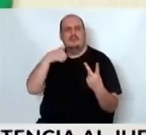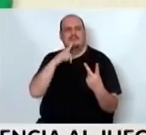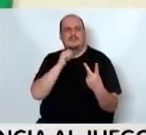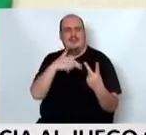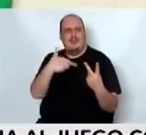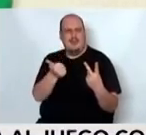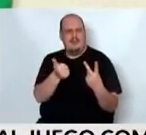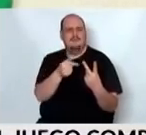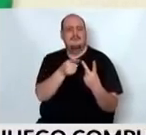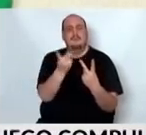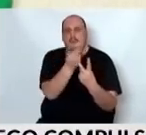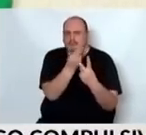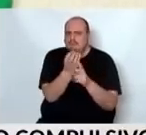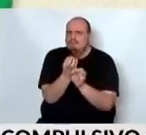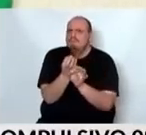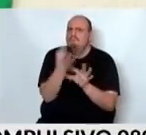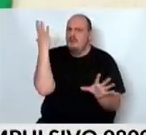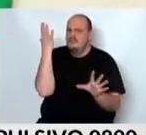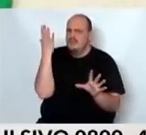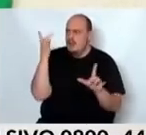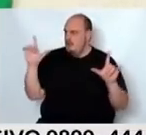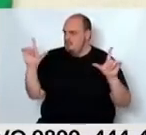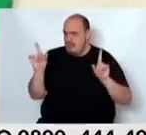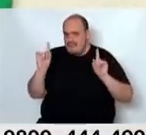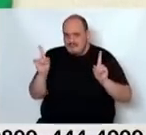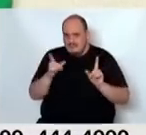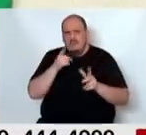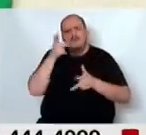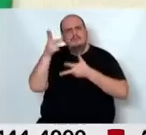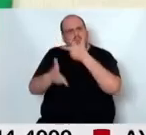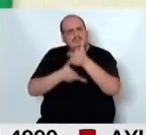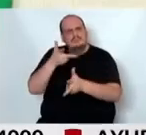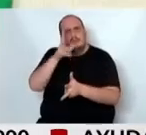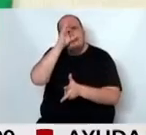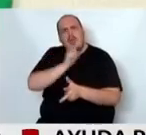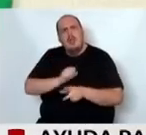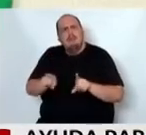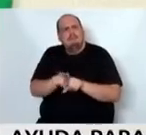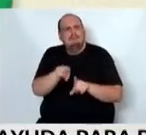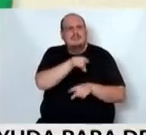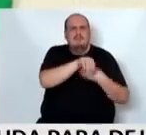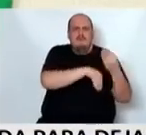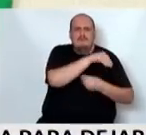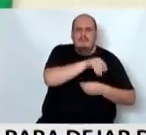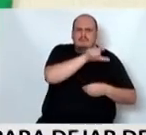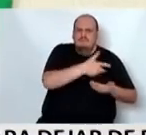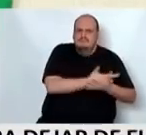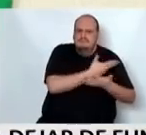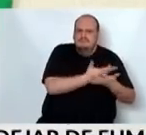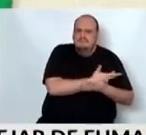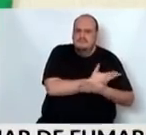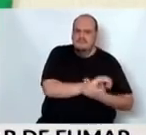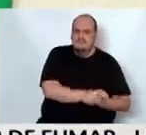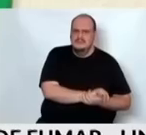Especialistas que en el mismo programa hablan con el mismo valor que un familiar de alguien que se